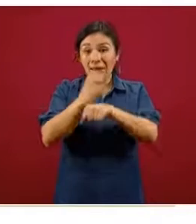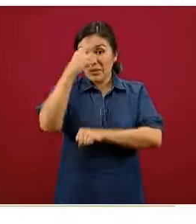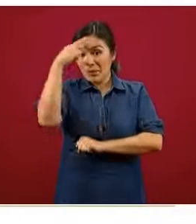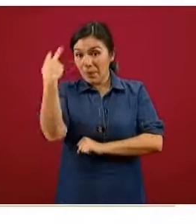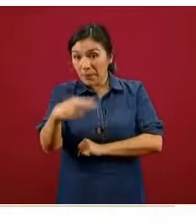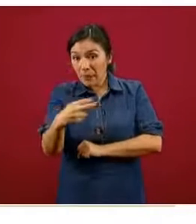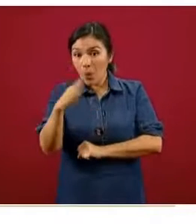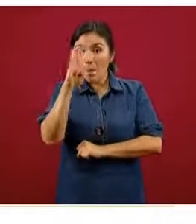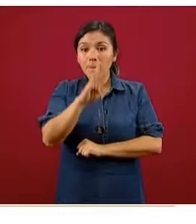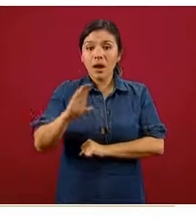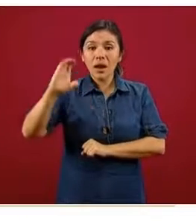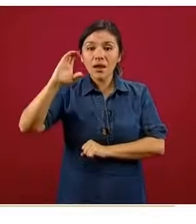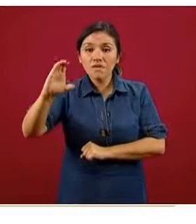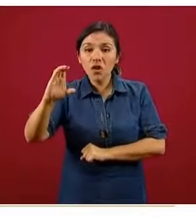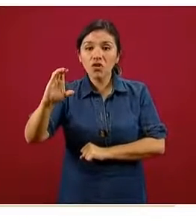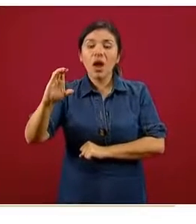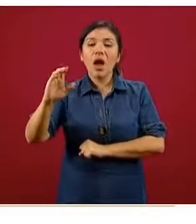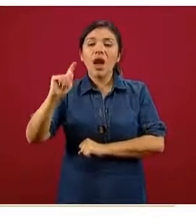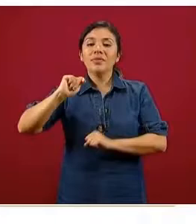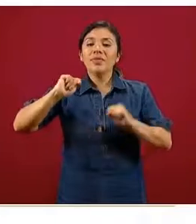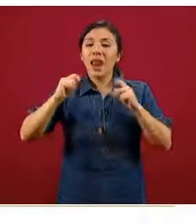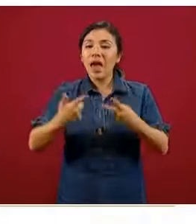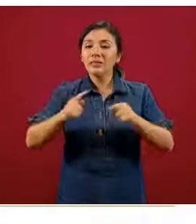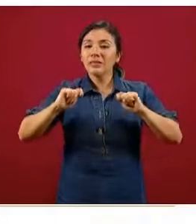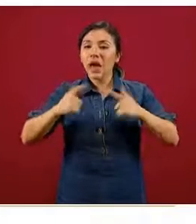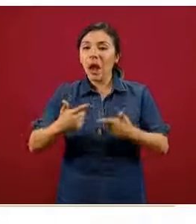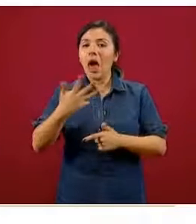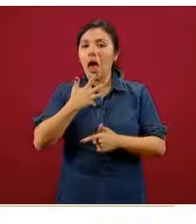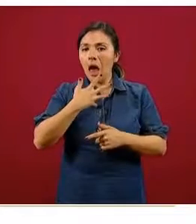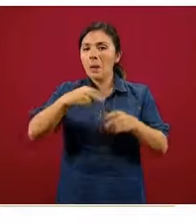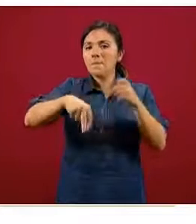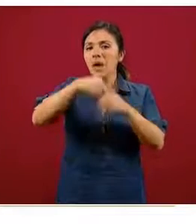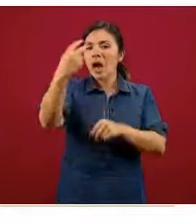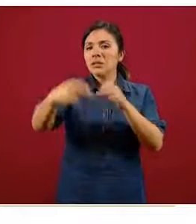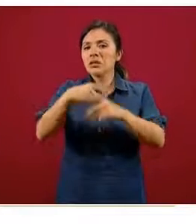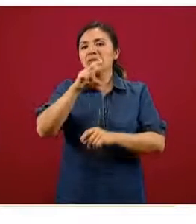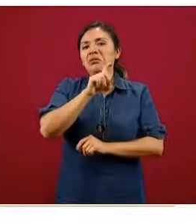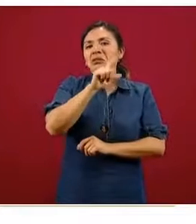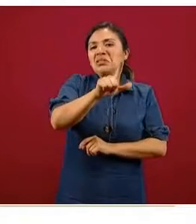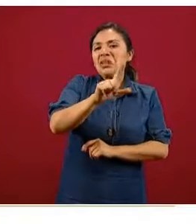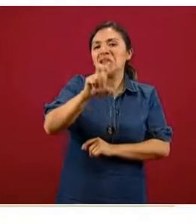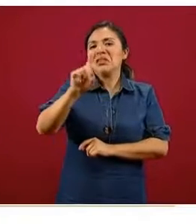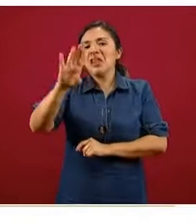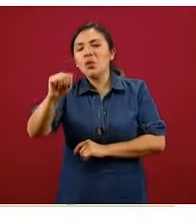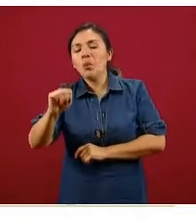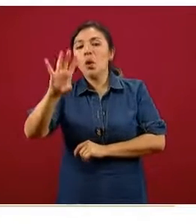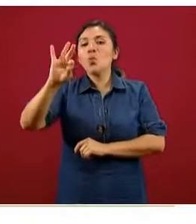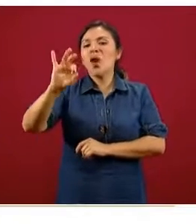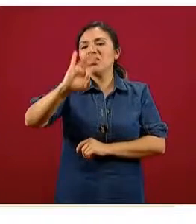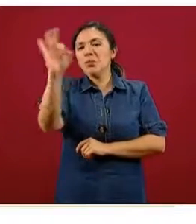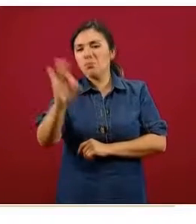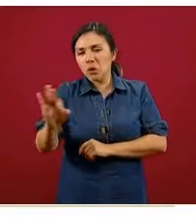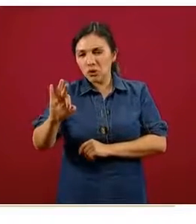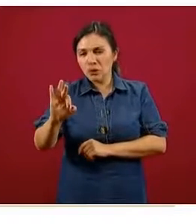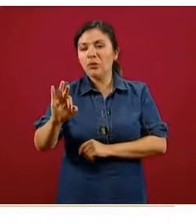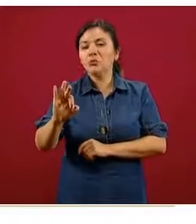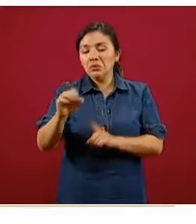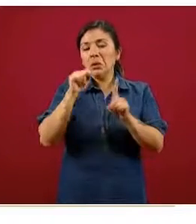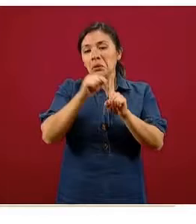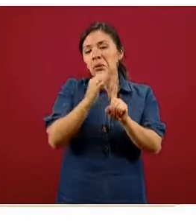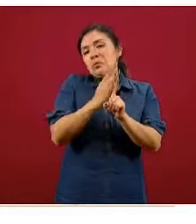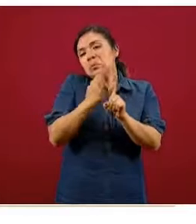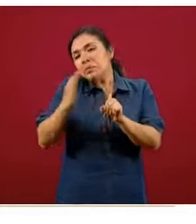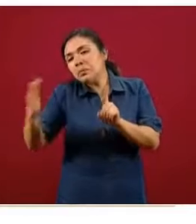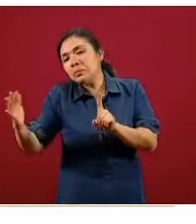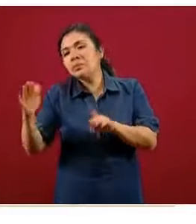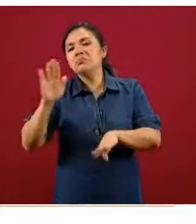México, Baja California y Tlaxcala con disponibilidades de 37, 39, 40%. y de ahí para